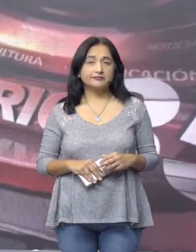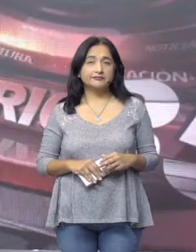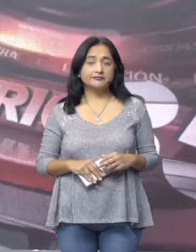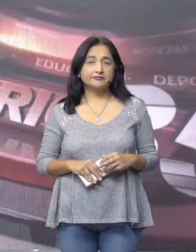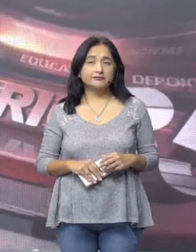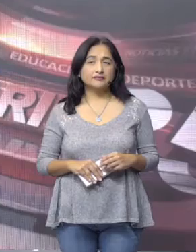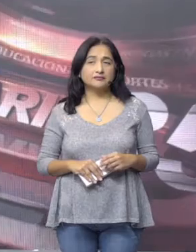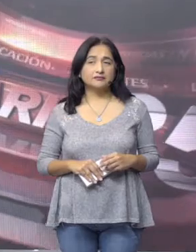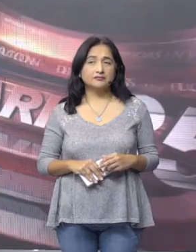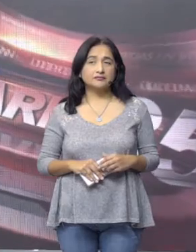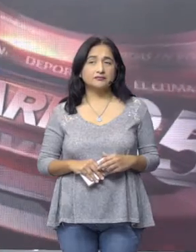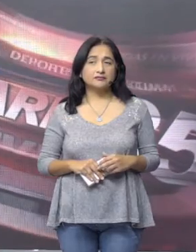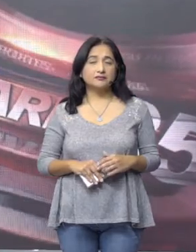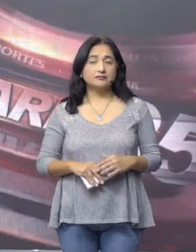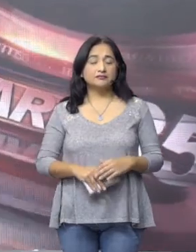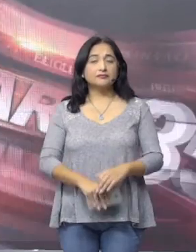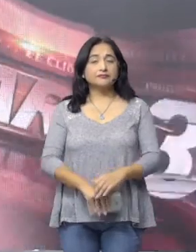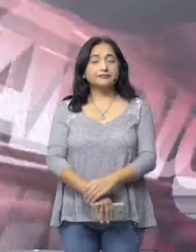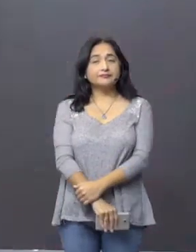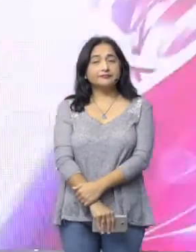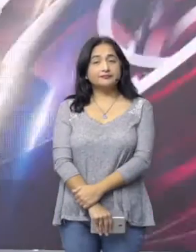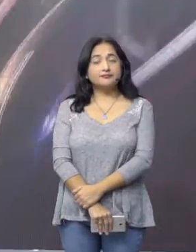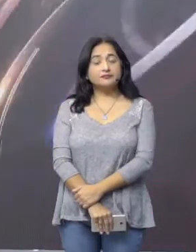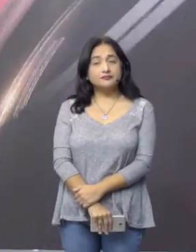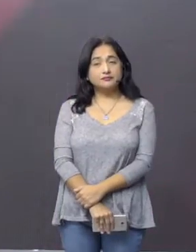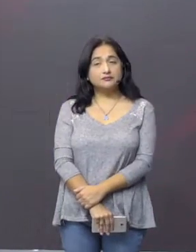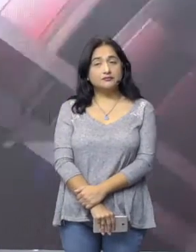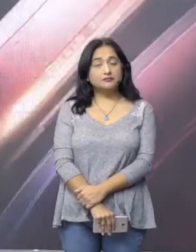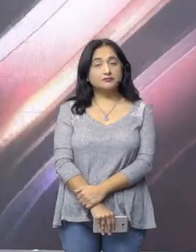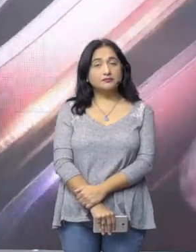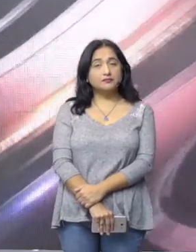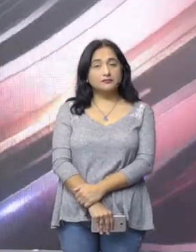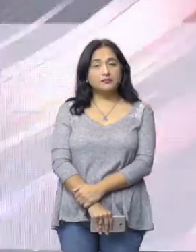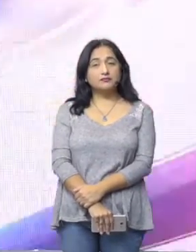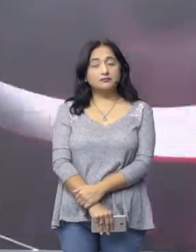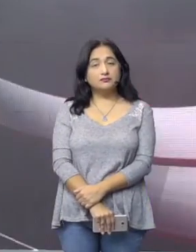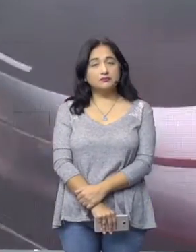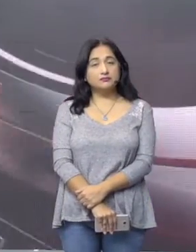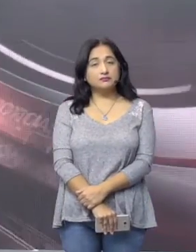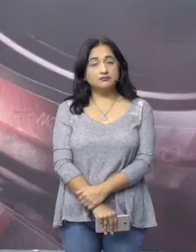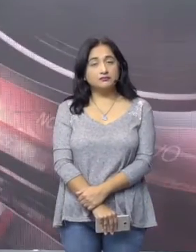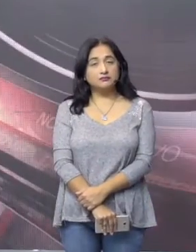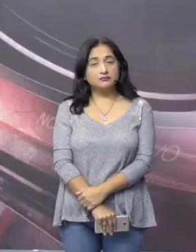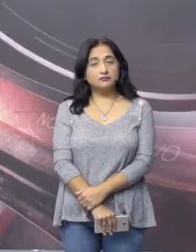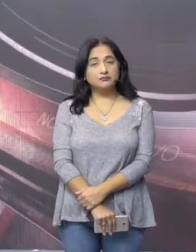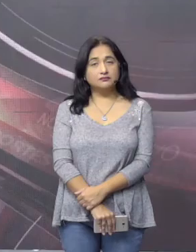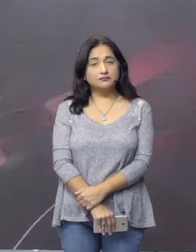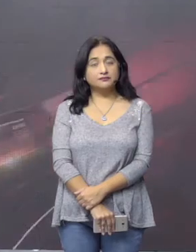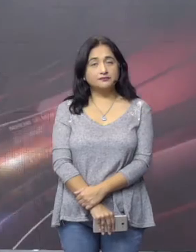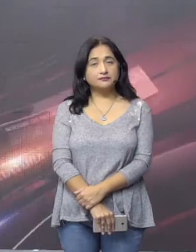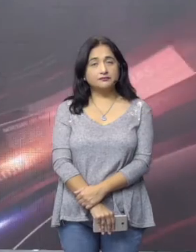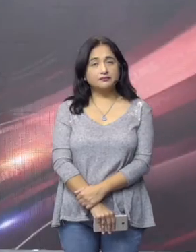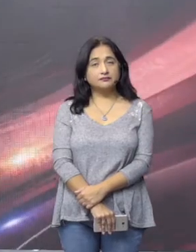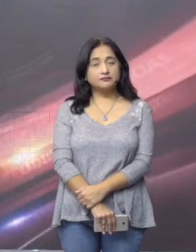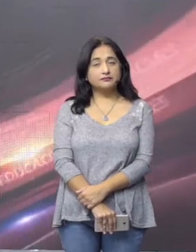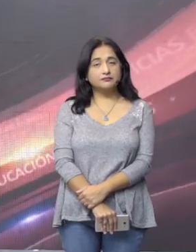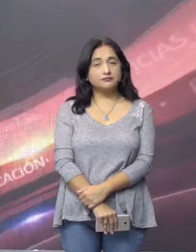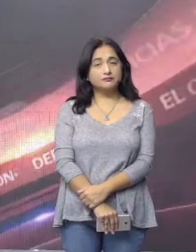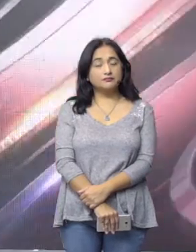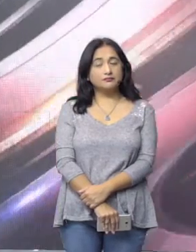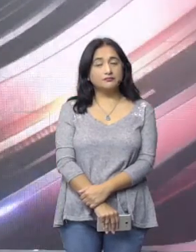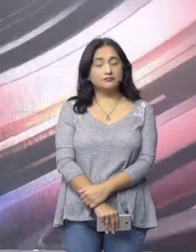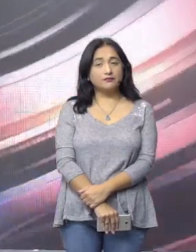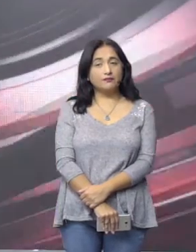elegir un alumno por departamento. Y esto se va a hacer con la mayor objetividad